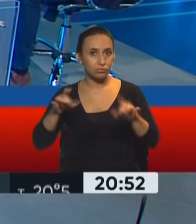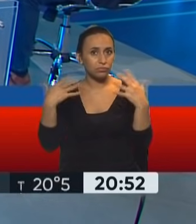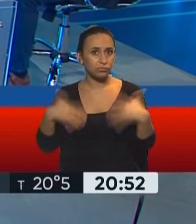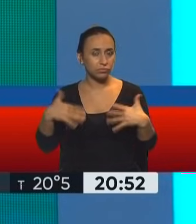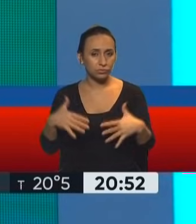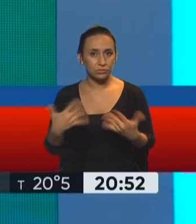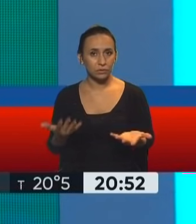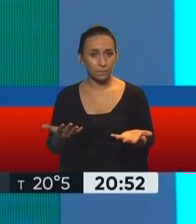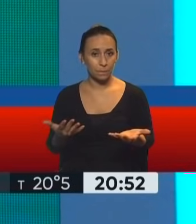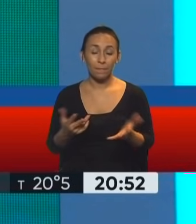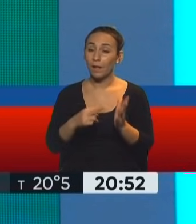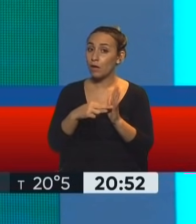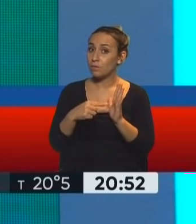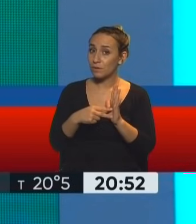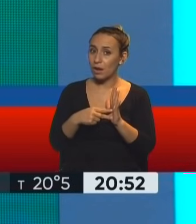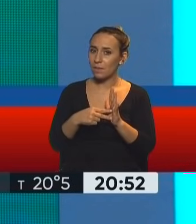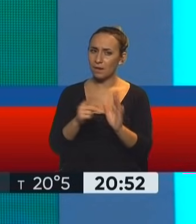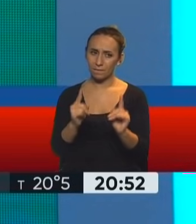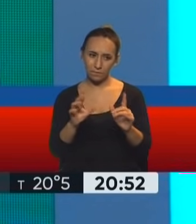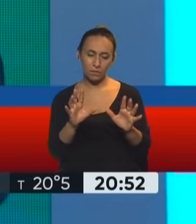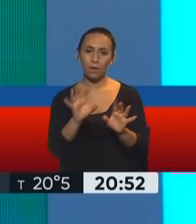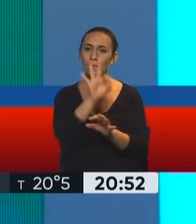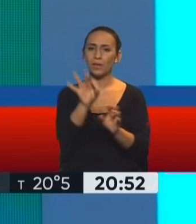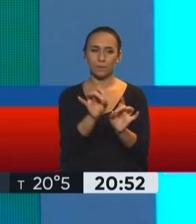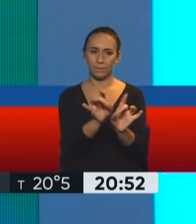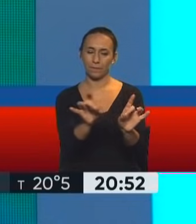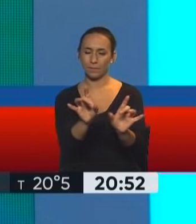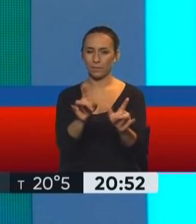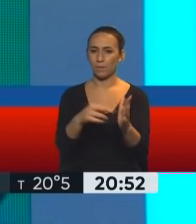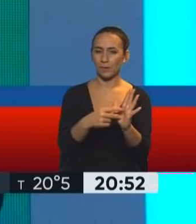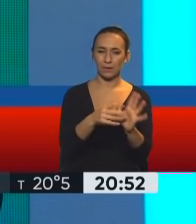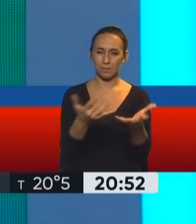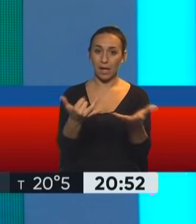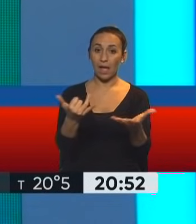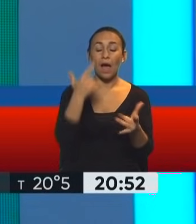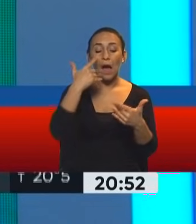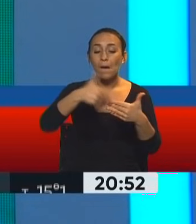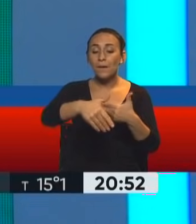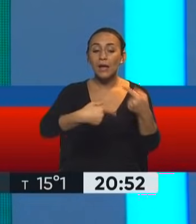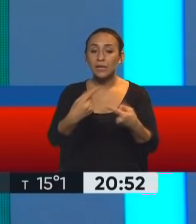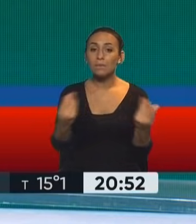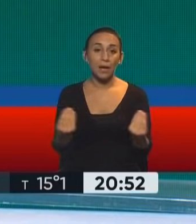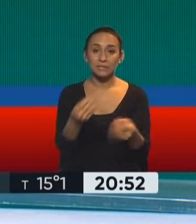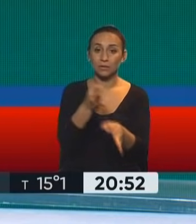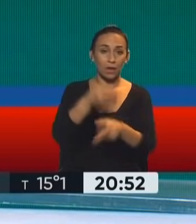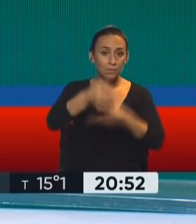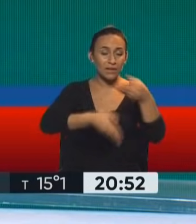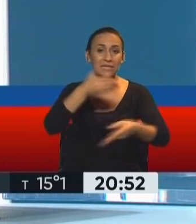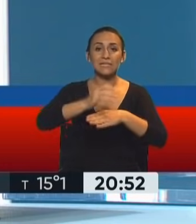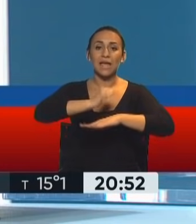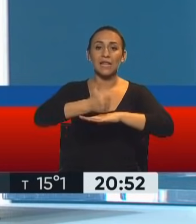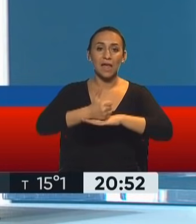sea que el problema sigue estando. Hay que ver qué pasa ahora que hay plena presencialidad. Claro. Vos que hablás de